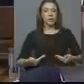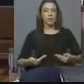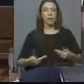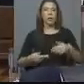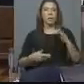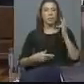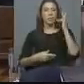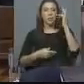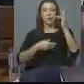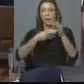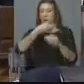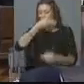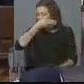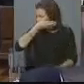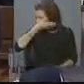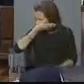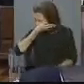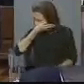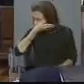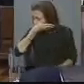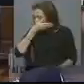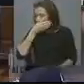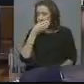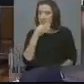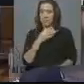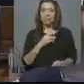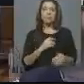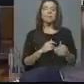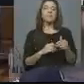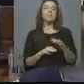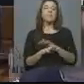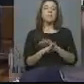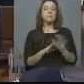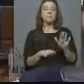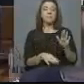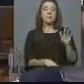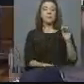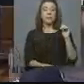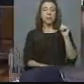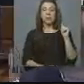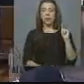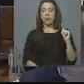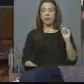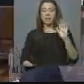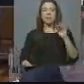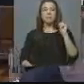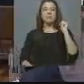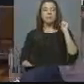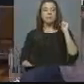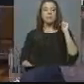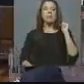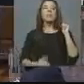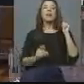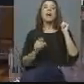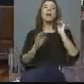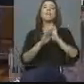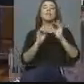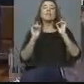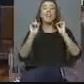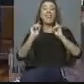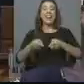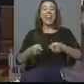hacia el futuro. Presidente, ayer terminó la Guerra Fría. Tiempo, presidente. Tiempo, diputado. Voy a tomar medio minuto